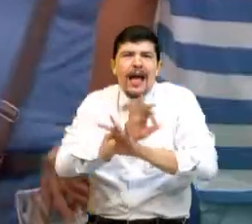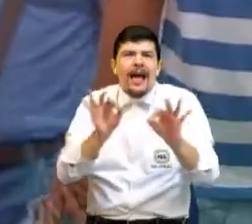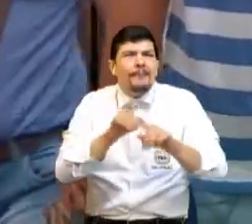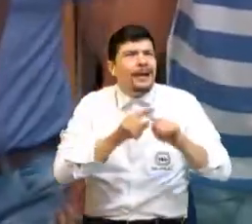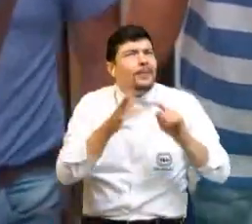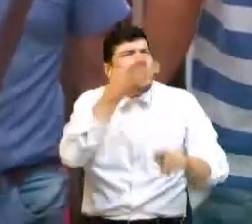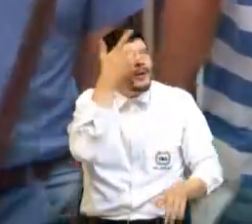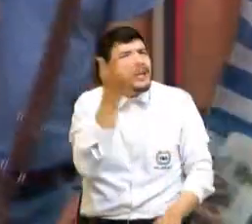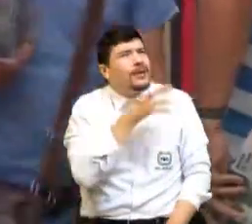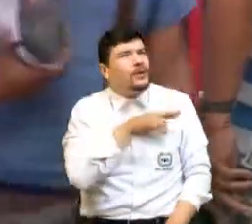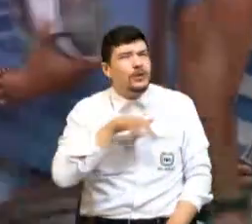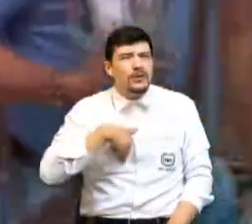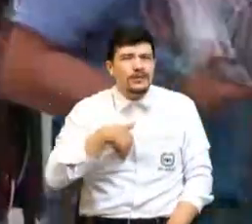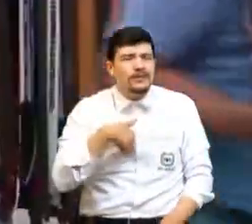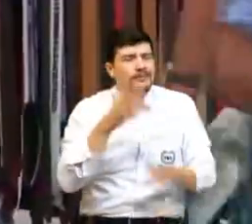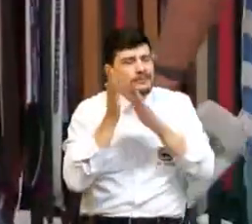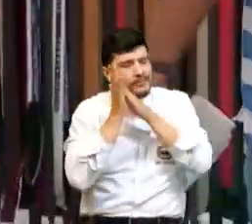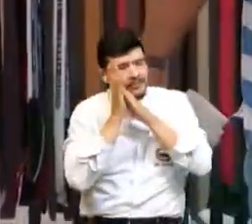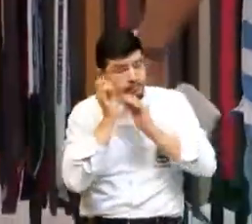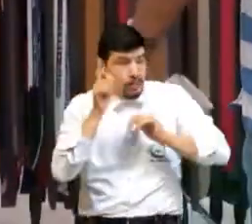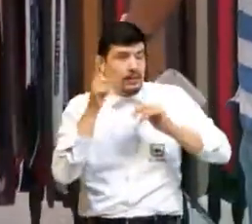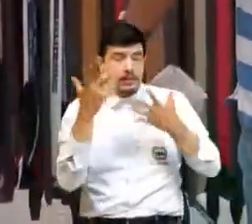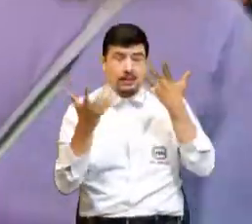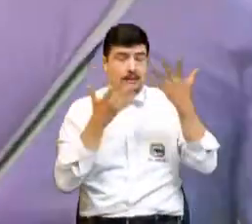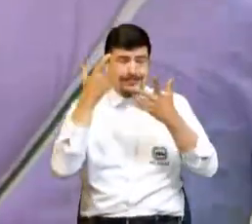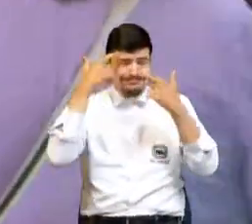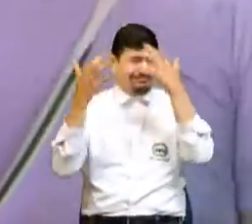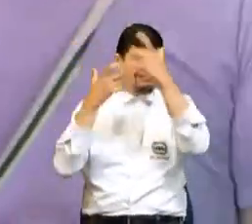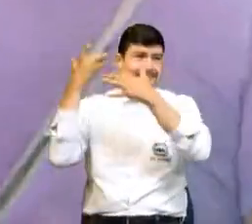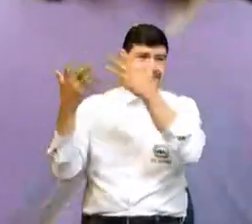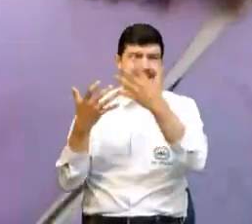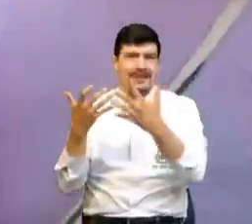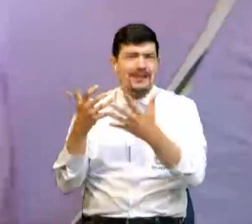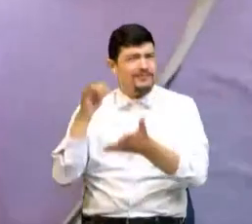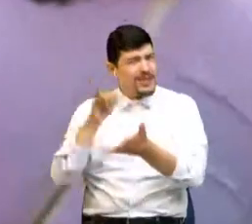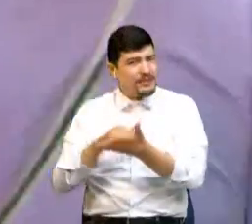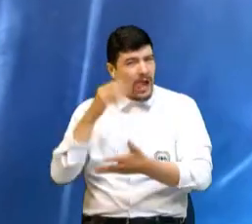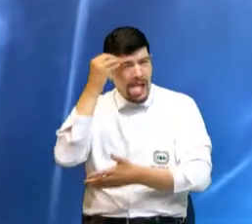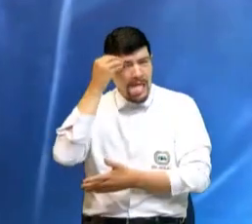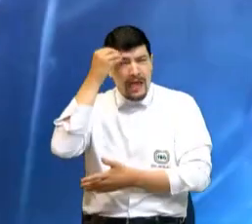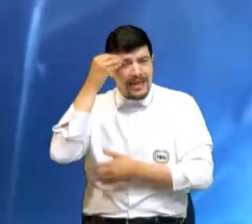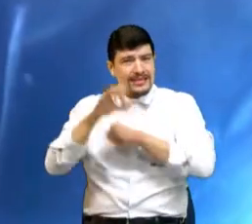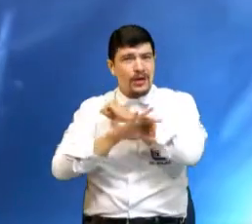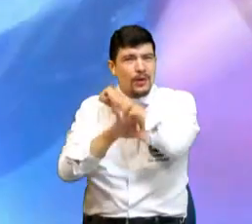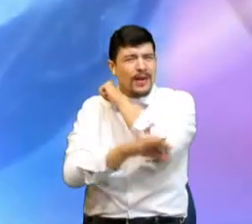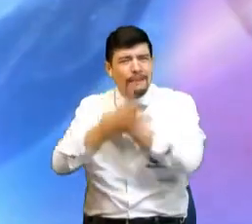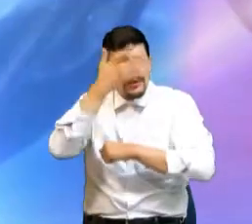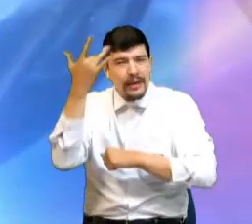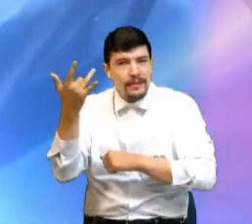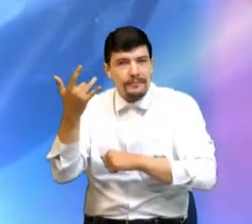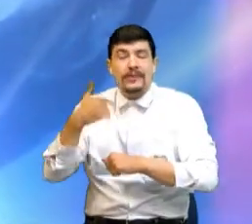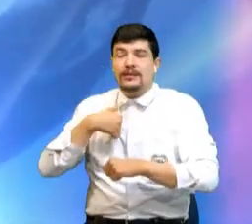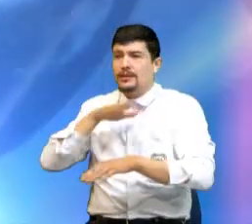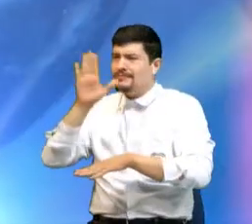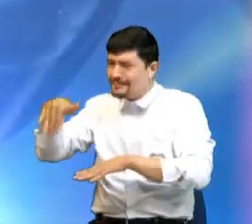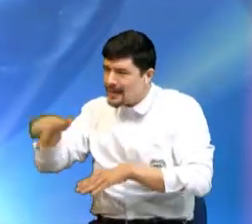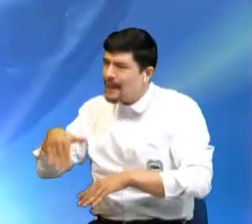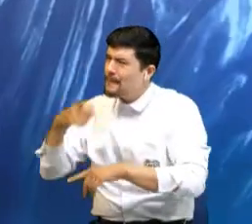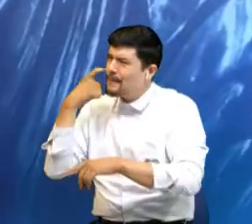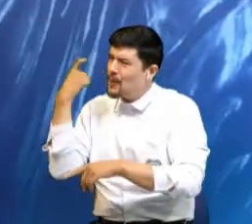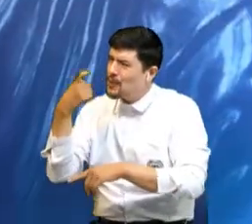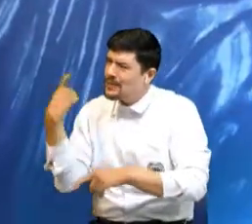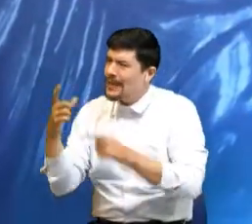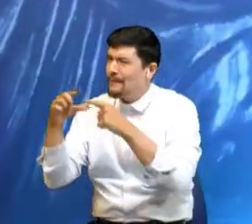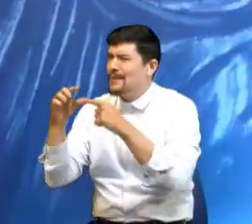por qué. Y por esto Pablo quiere hacer justicia y busco apoyo en sus primos. Mis primos son muy,